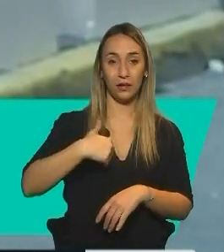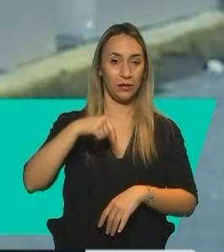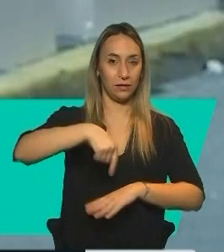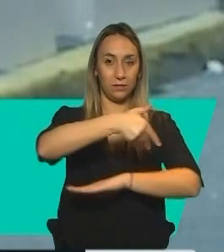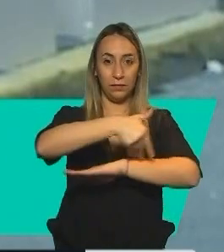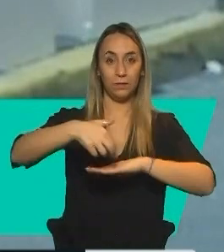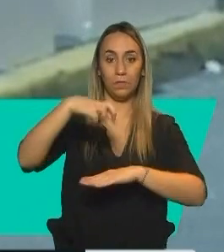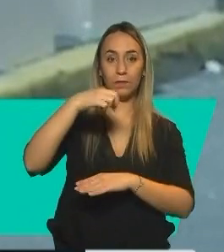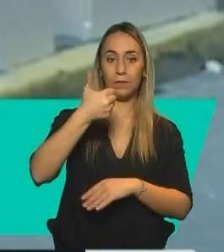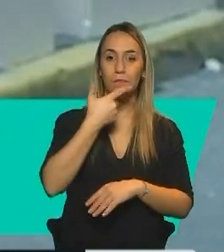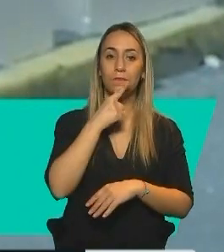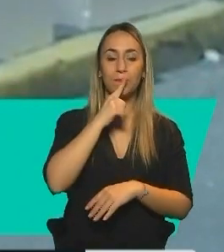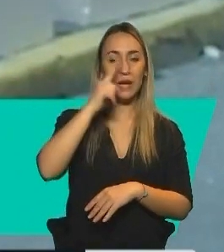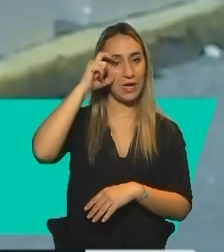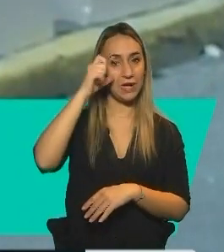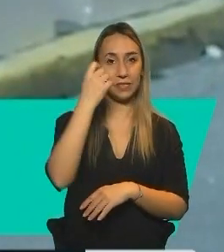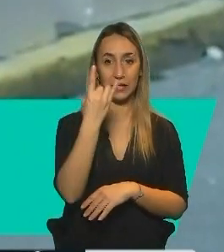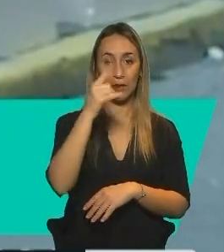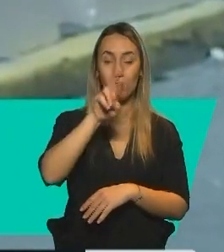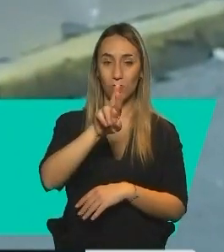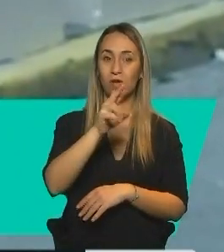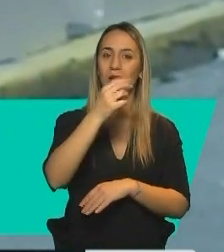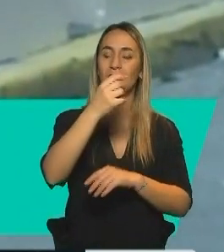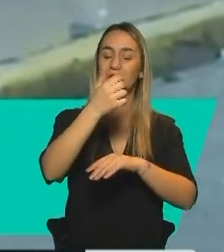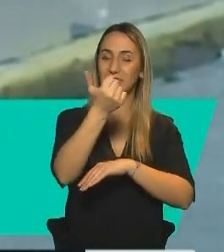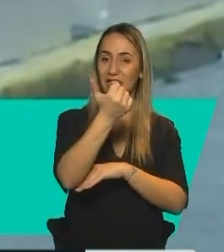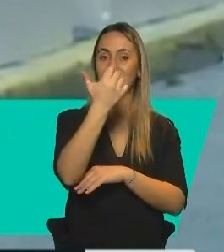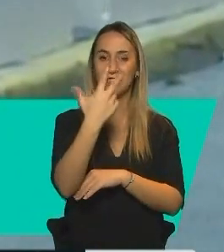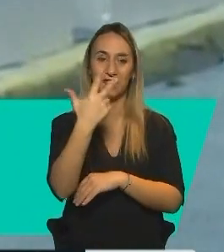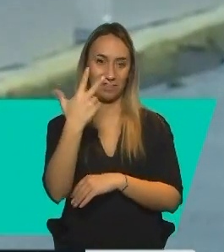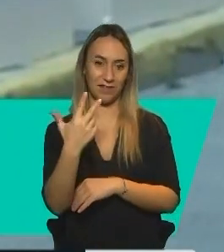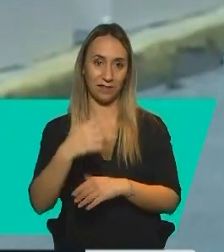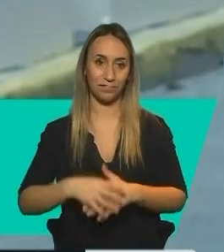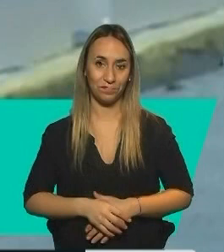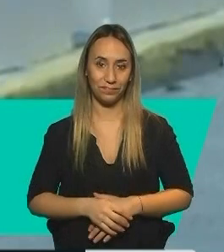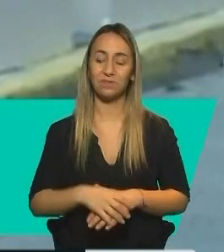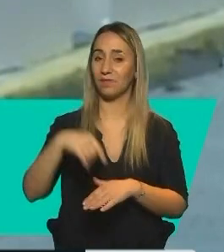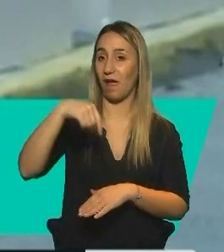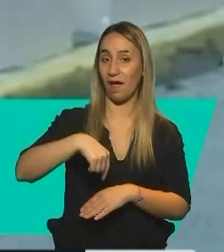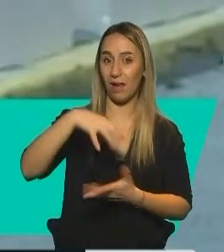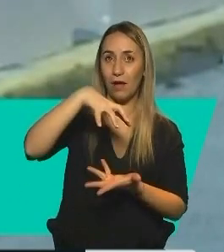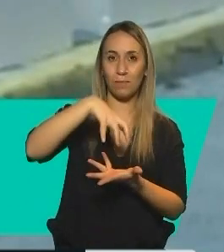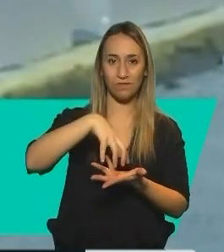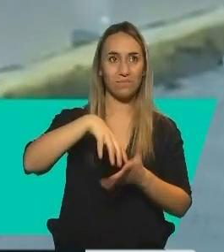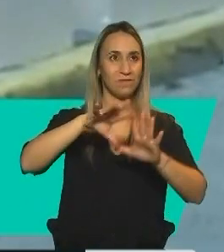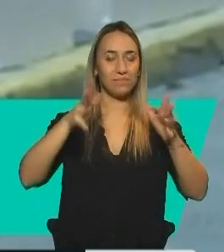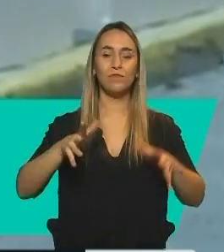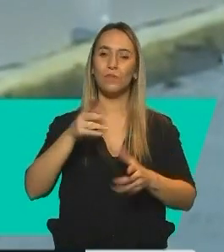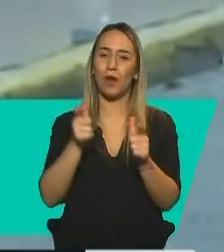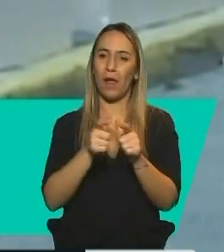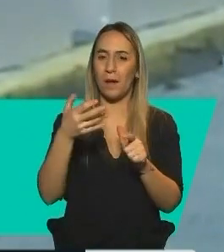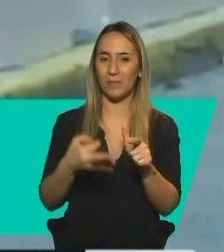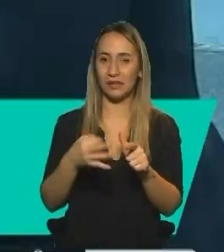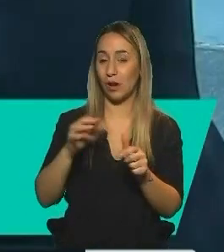Pasteur 633, desde la puerta de AMIA en este programa especial. Y ahora me está acompañando